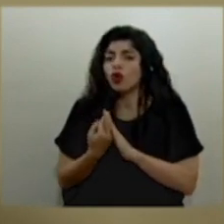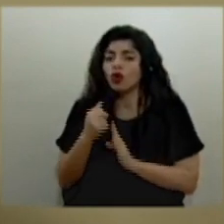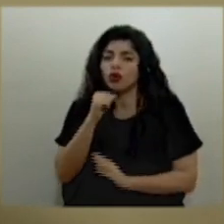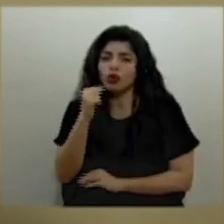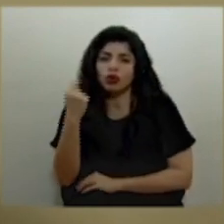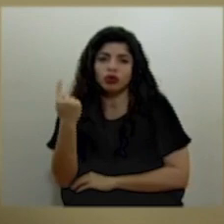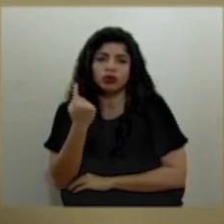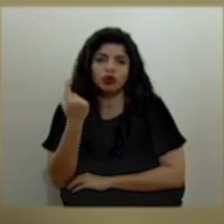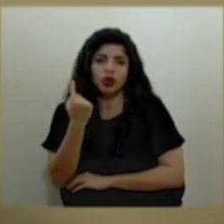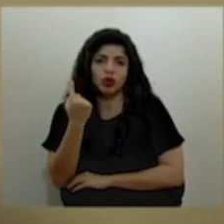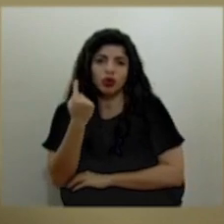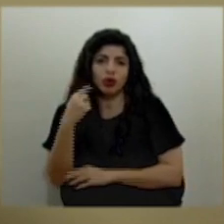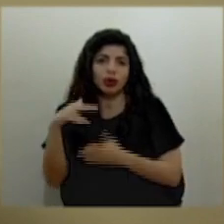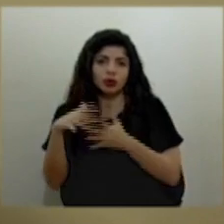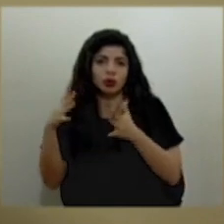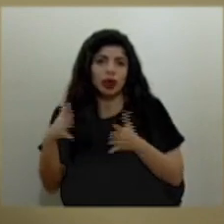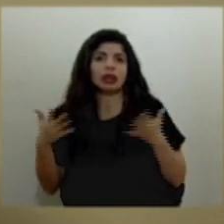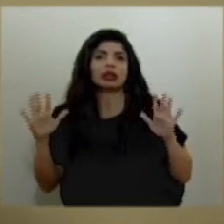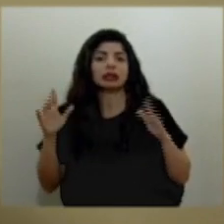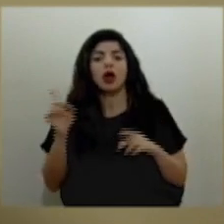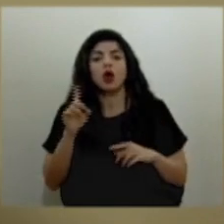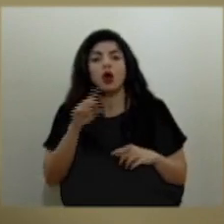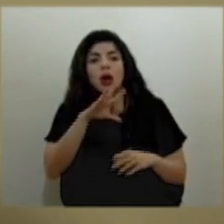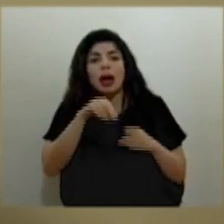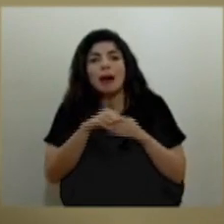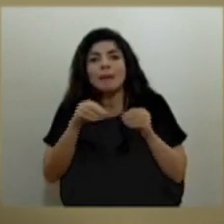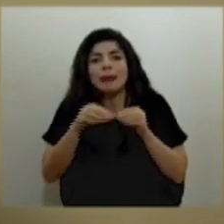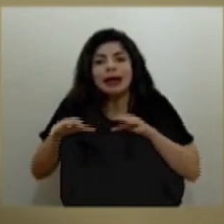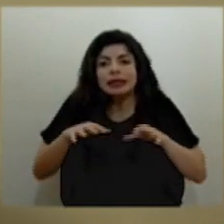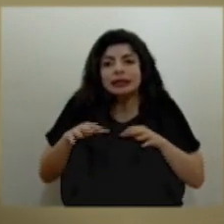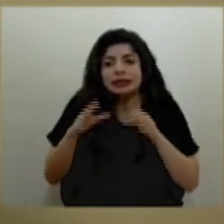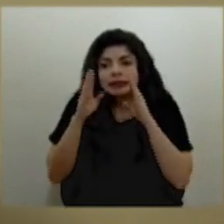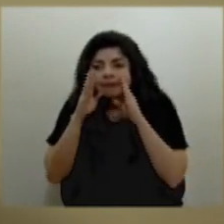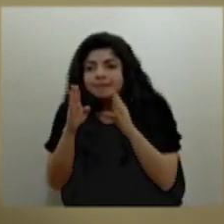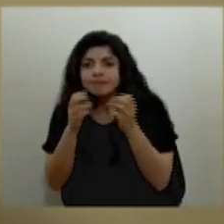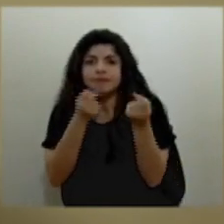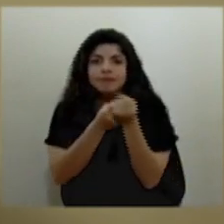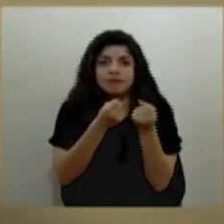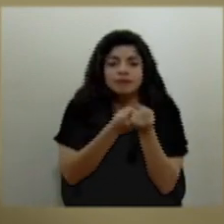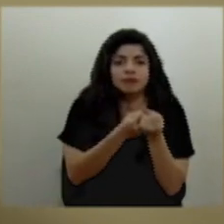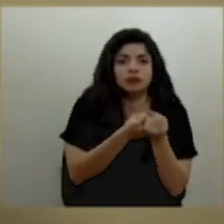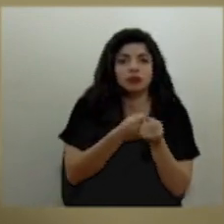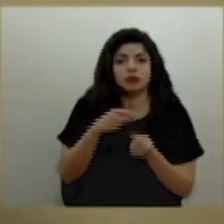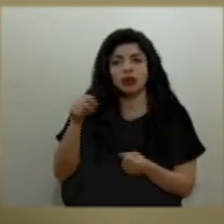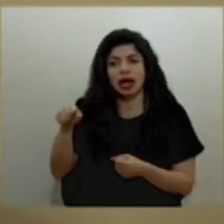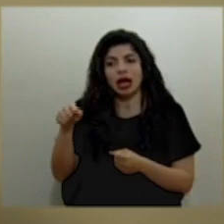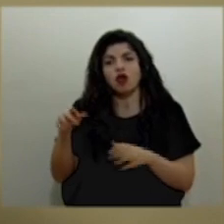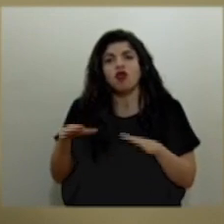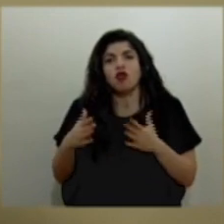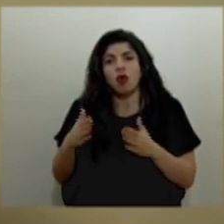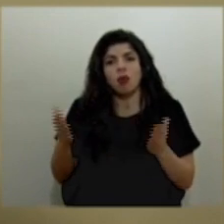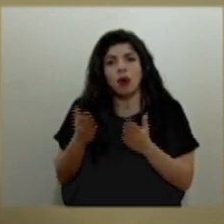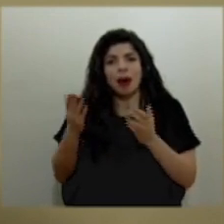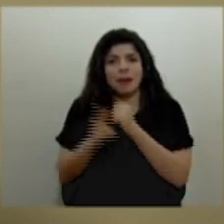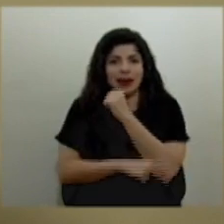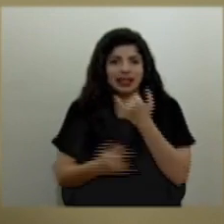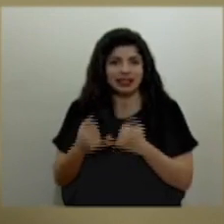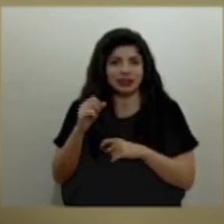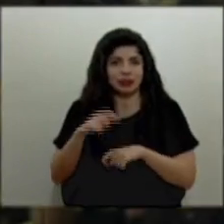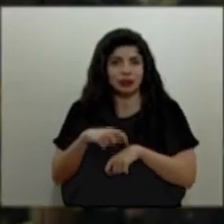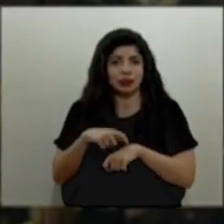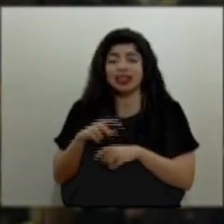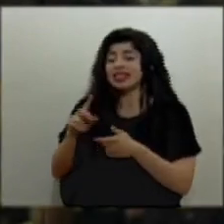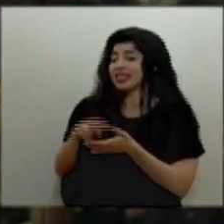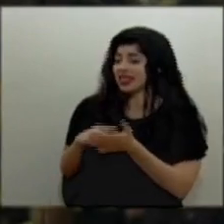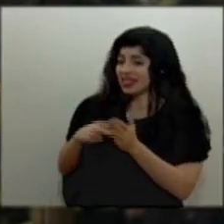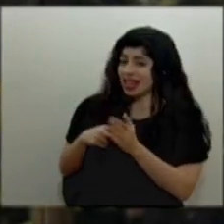solamente de ser estudiantes, sino en una función más activa de atención, de refuerzo a lo que es sacar adelante el país en medio de esta ola. Entonces,